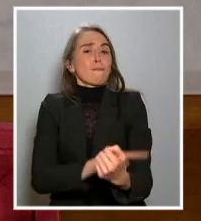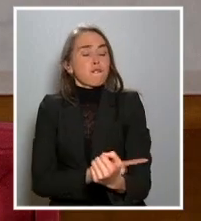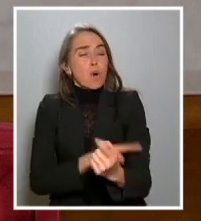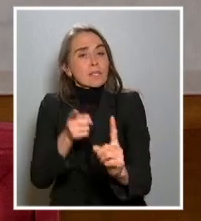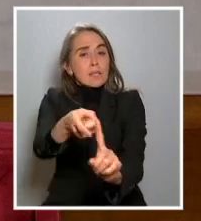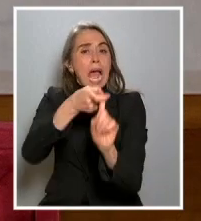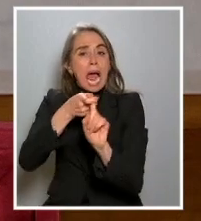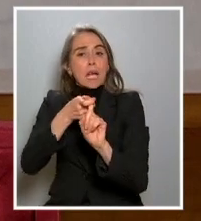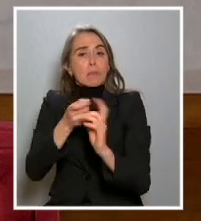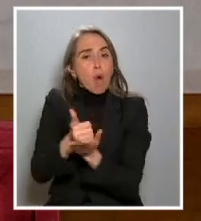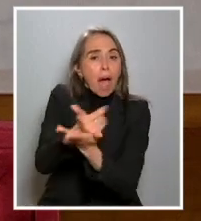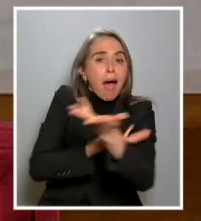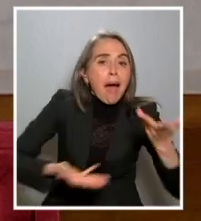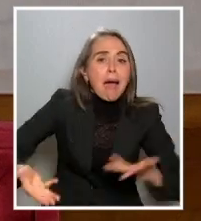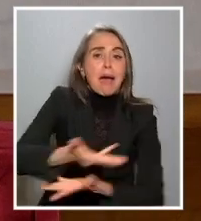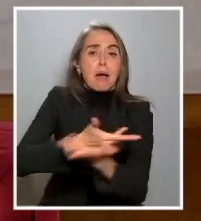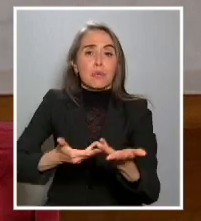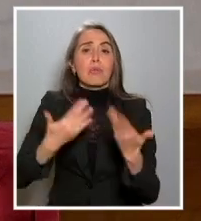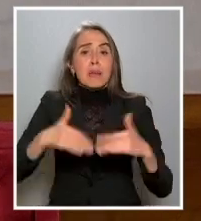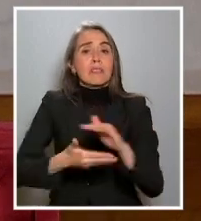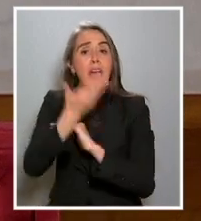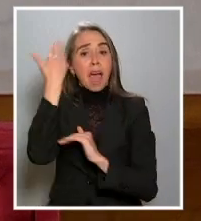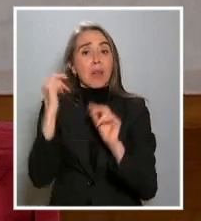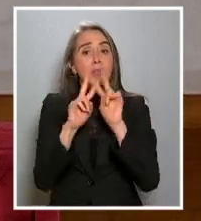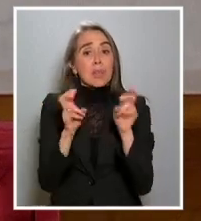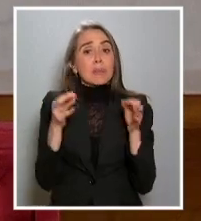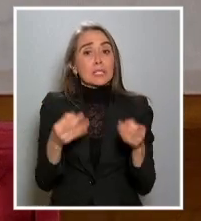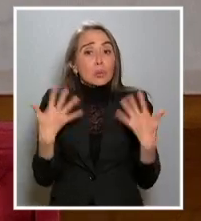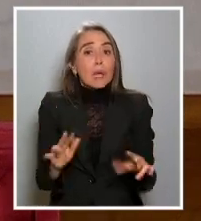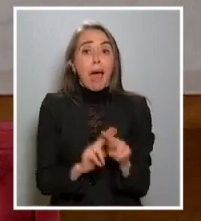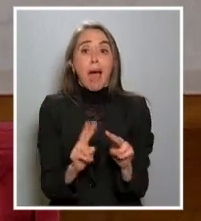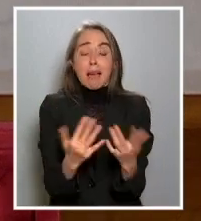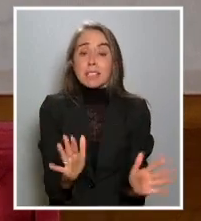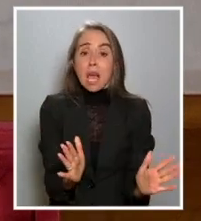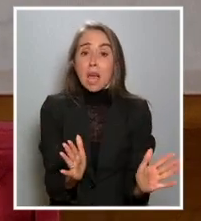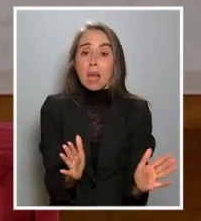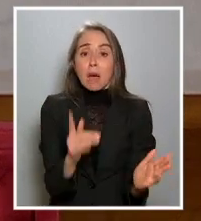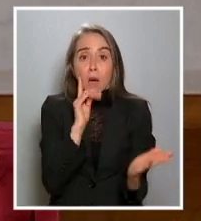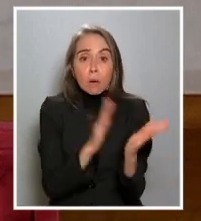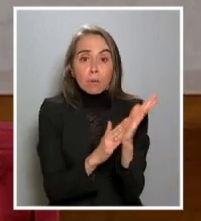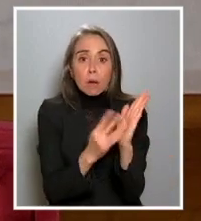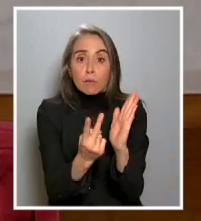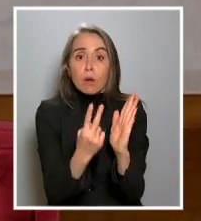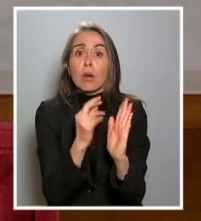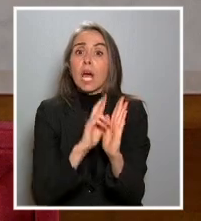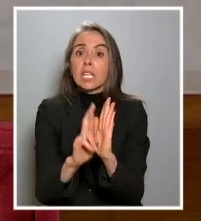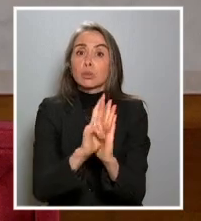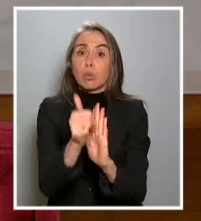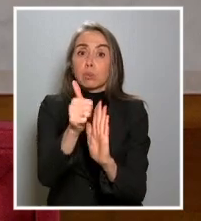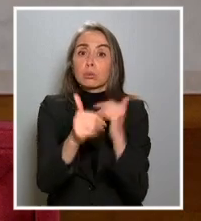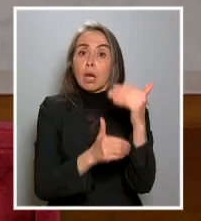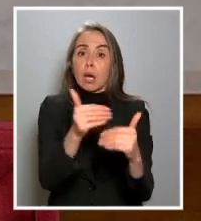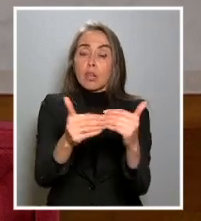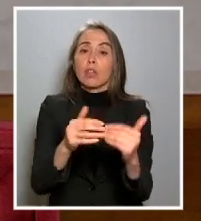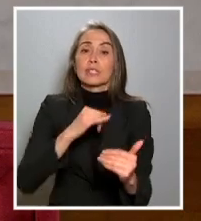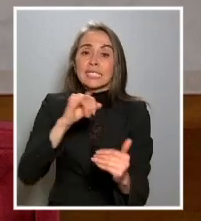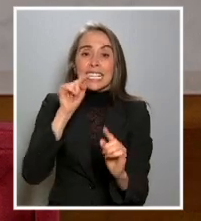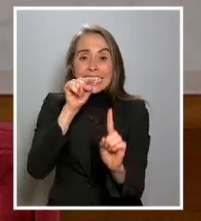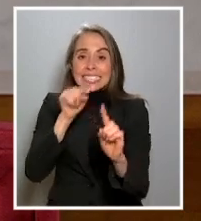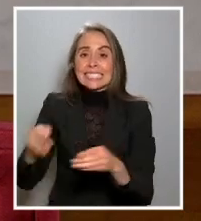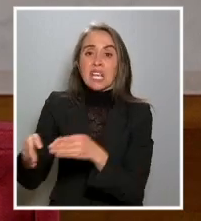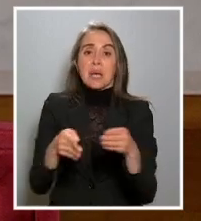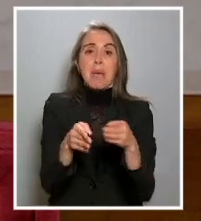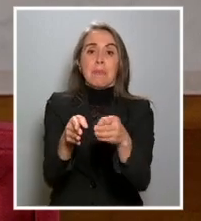colaboración. Lo hemos hecho en materia de seguridad y se están mostrando los frutos de ello. Sigamos por esa